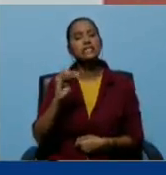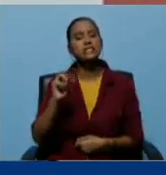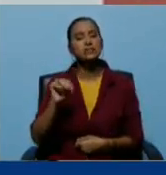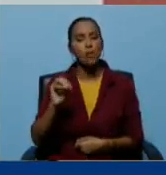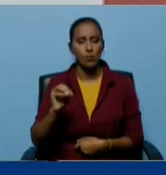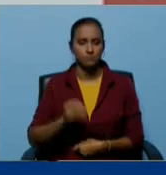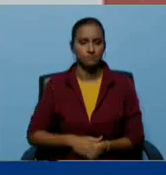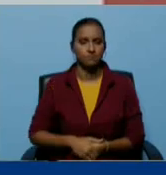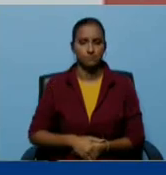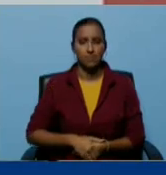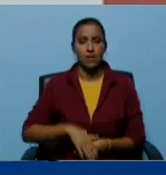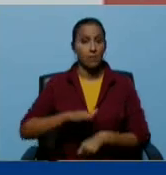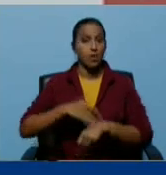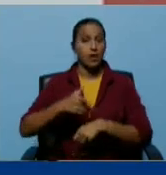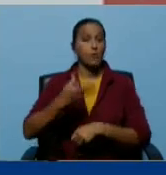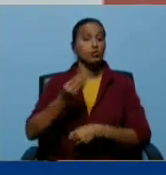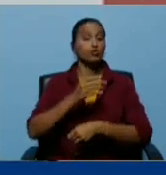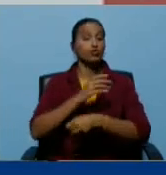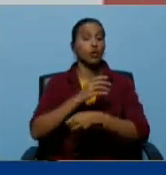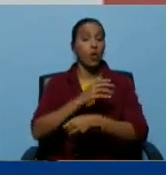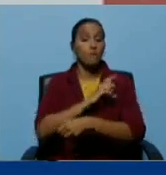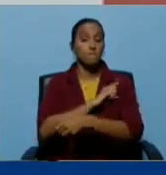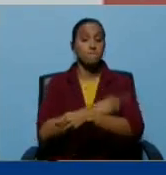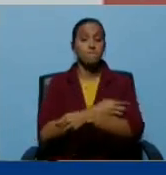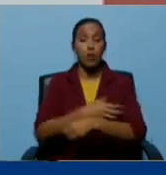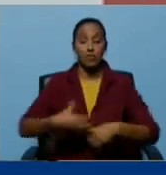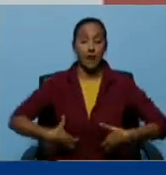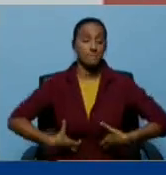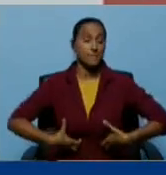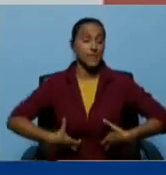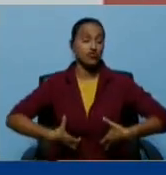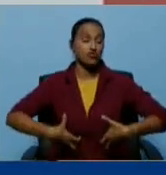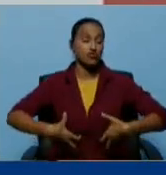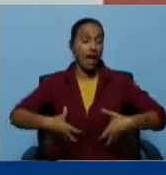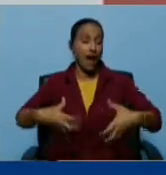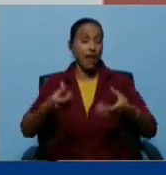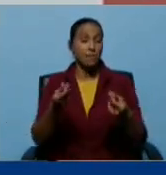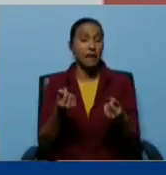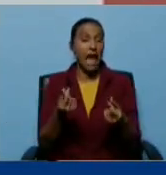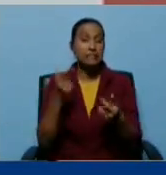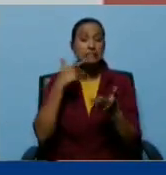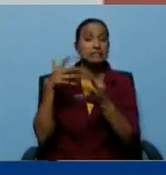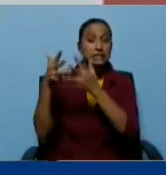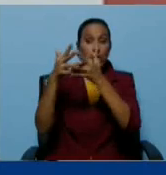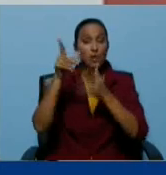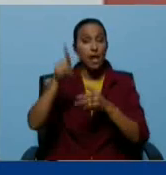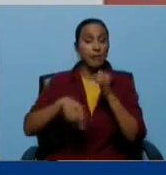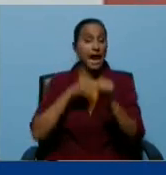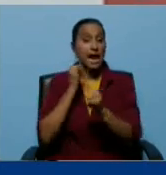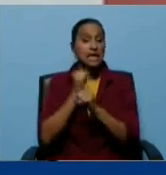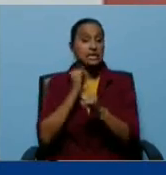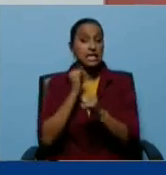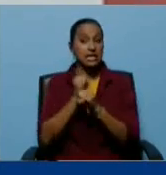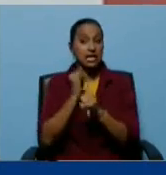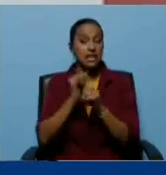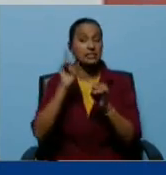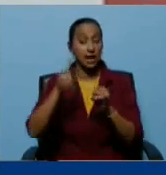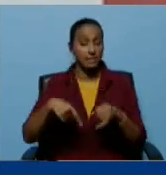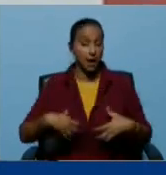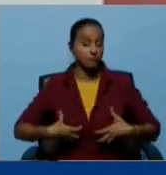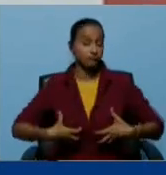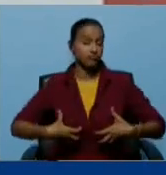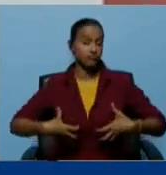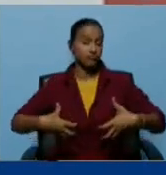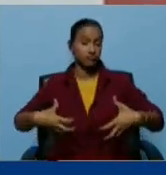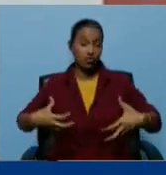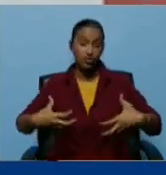multimillonarios del imperio tecnológico cibernético de Estados Unidos pretende copar y asaltar el poder político